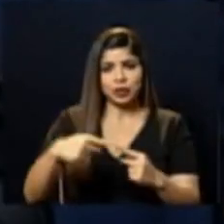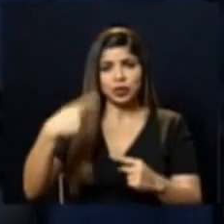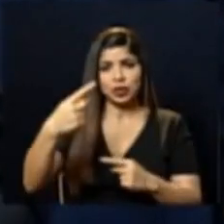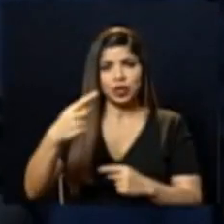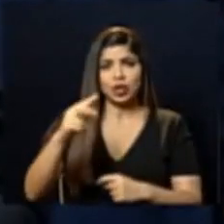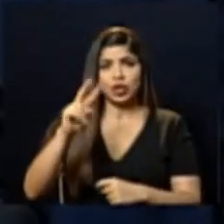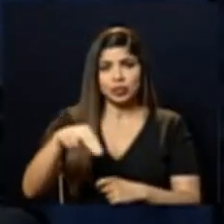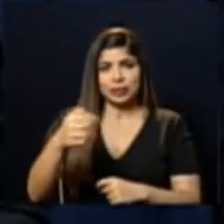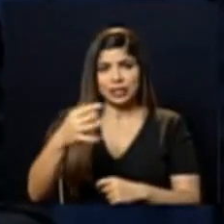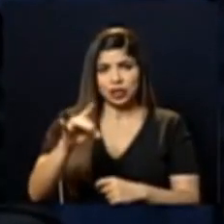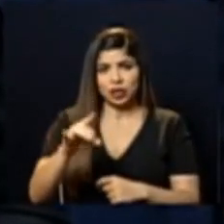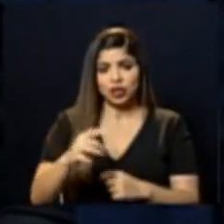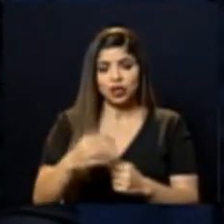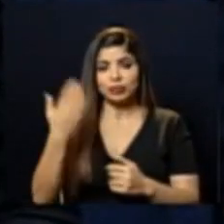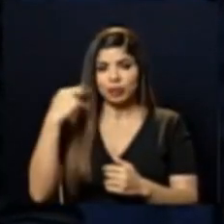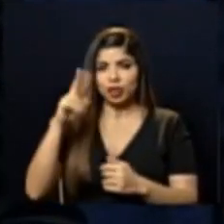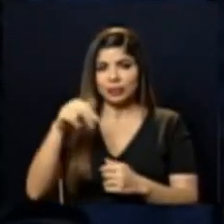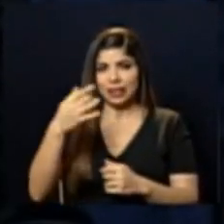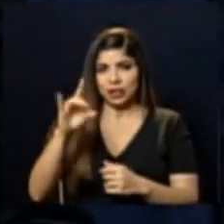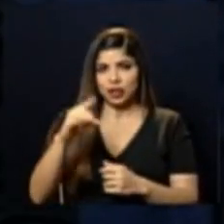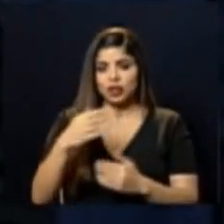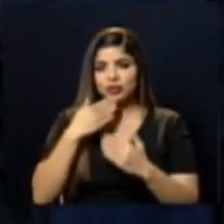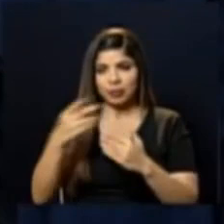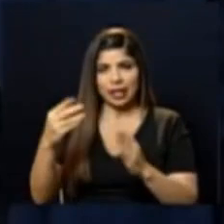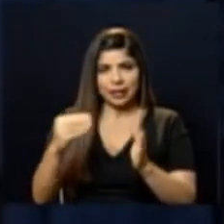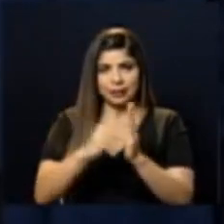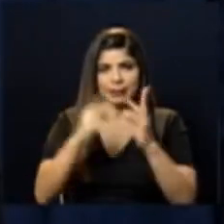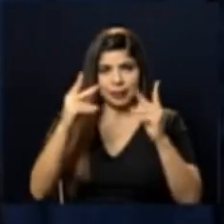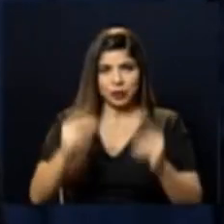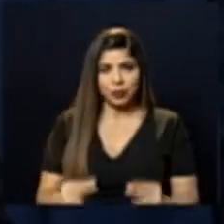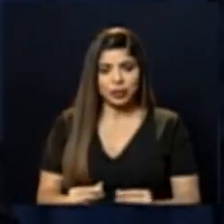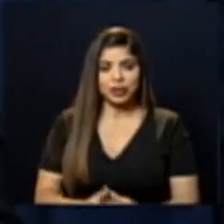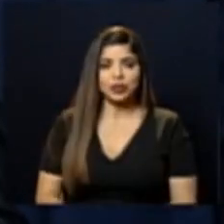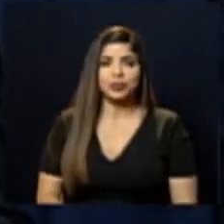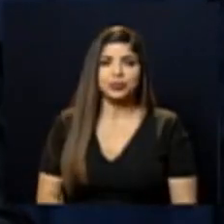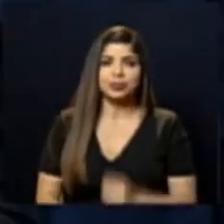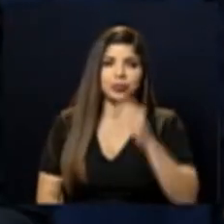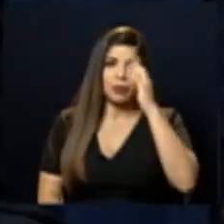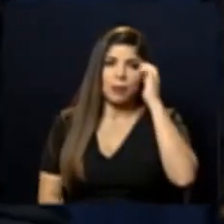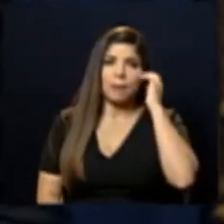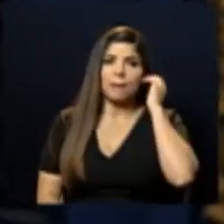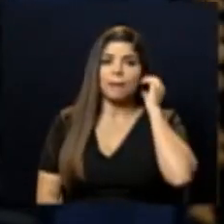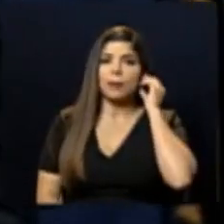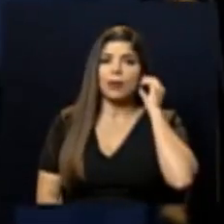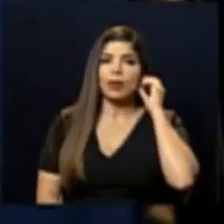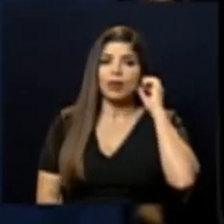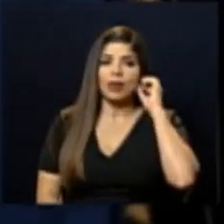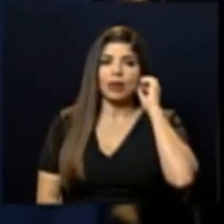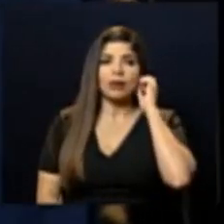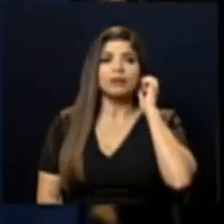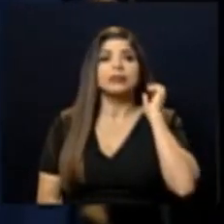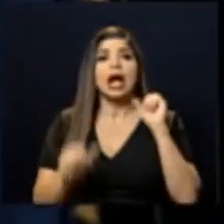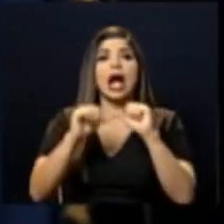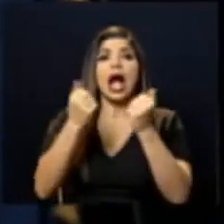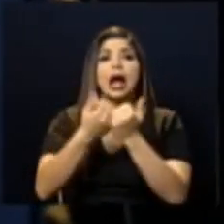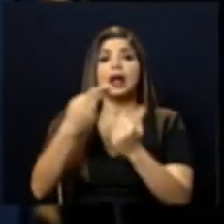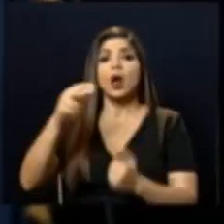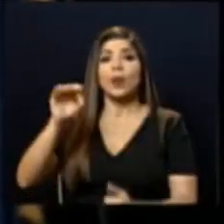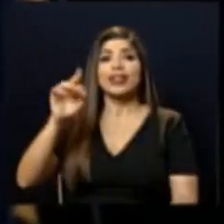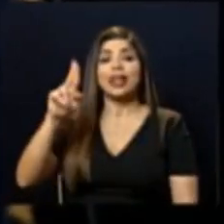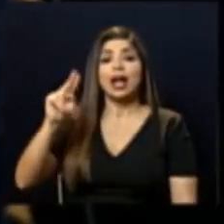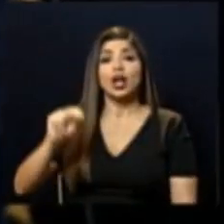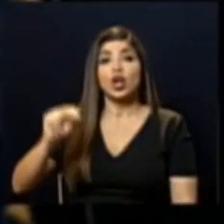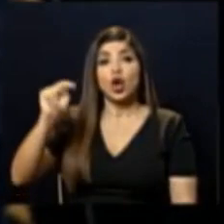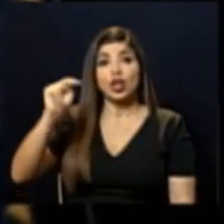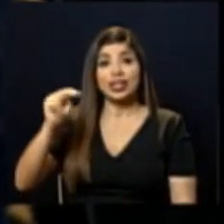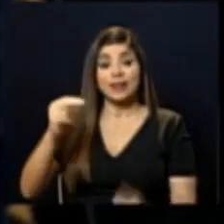2018. En el caso de la región Huetar Norte, por cada 10